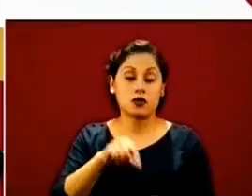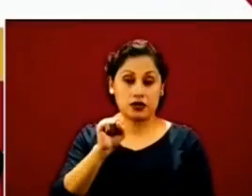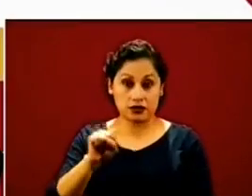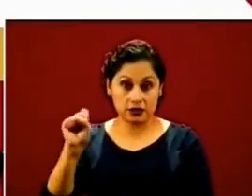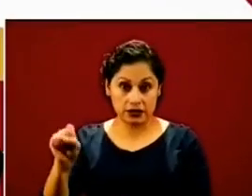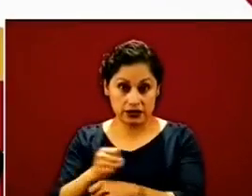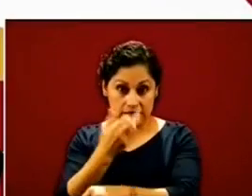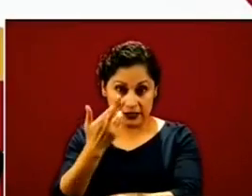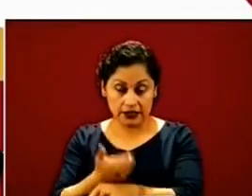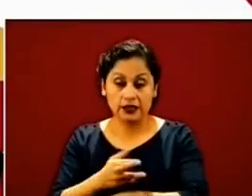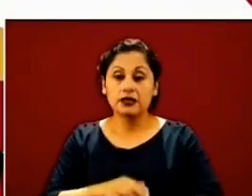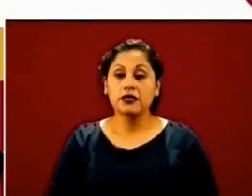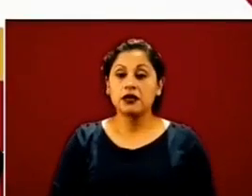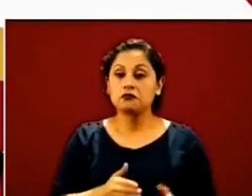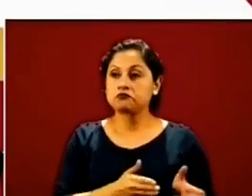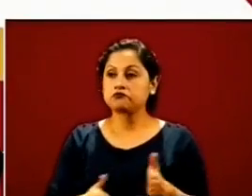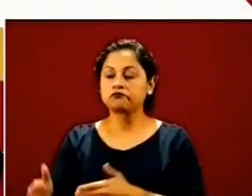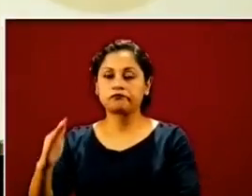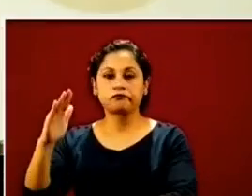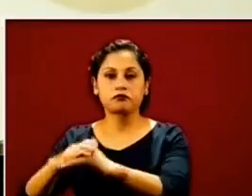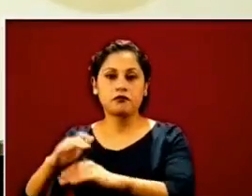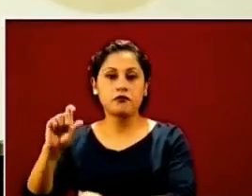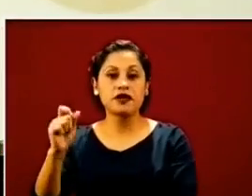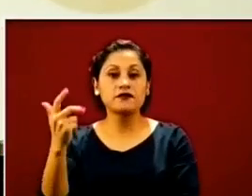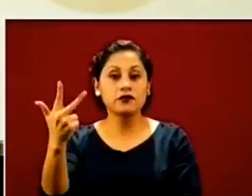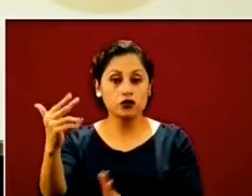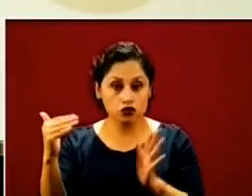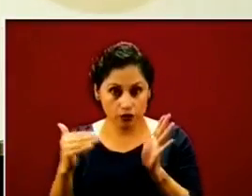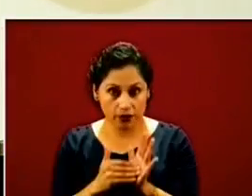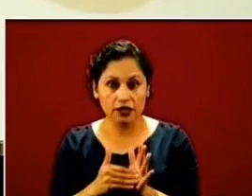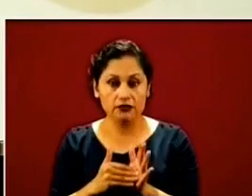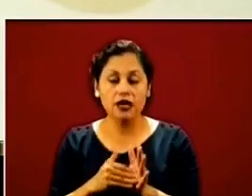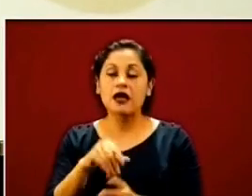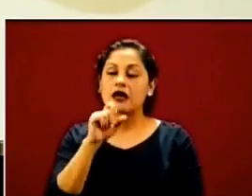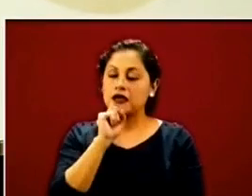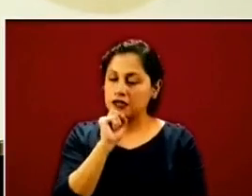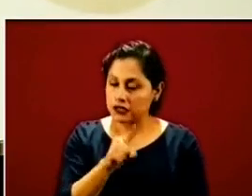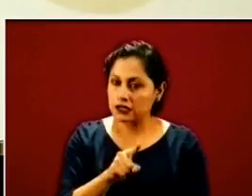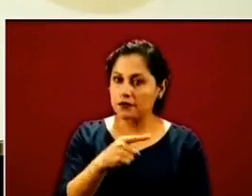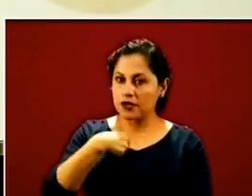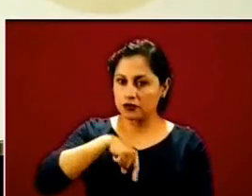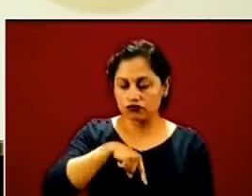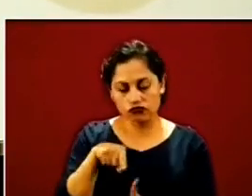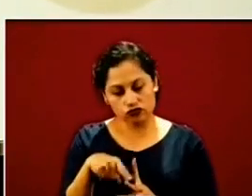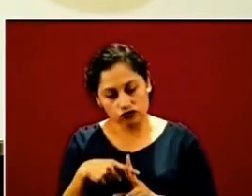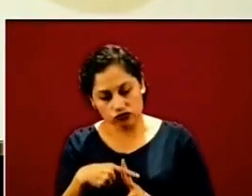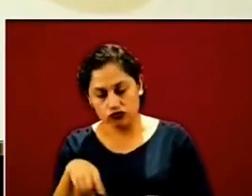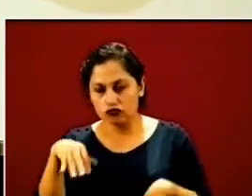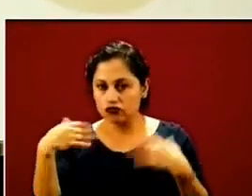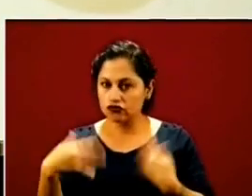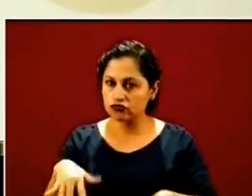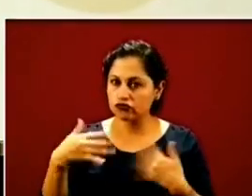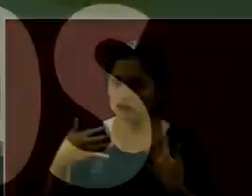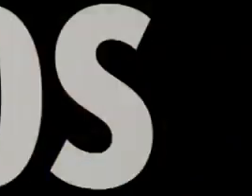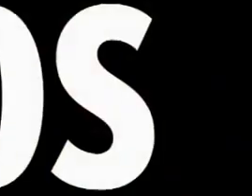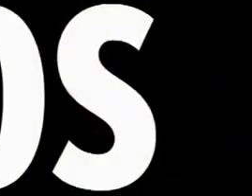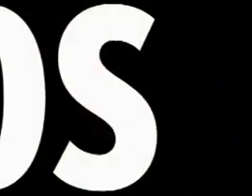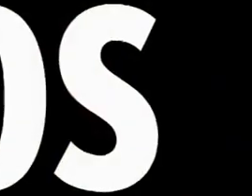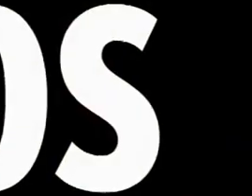hasta 28.000, que se redondea a los 30.000, e incluso un escenario muy catastrófico que podía llegar a